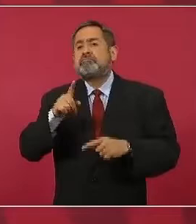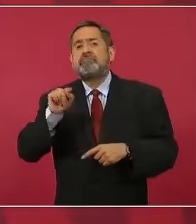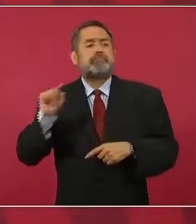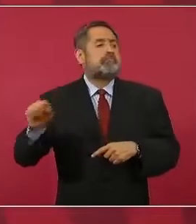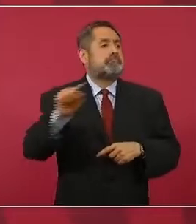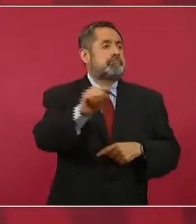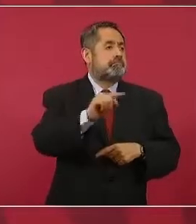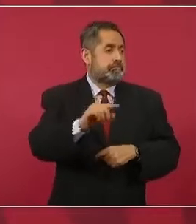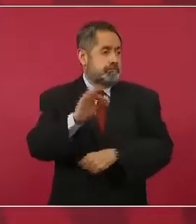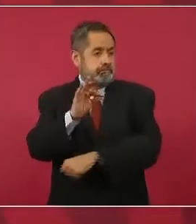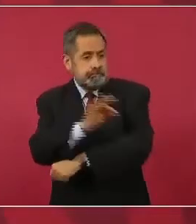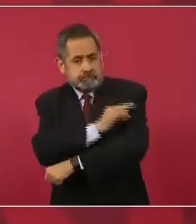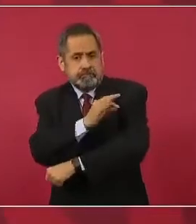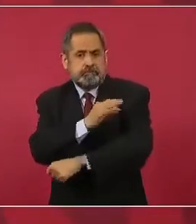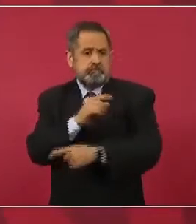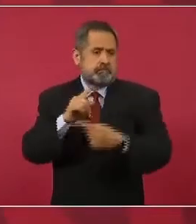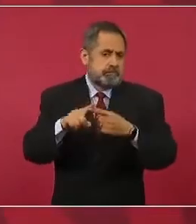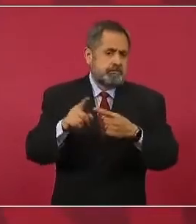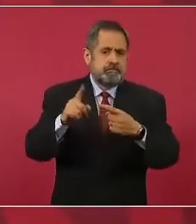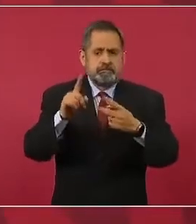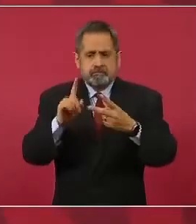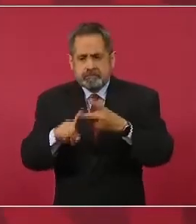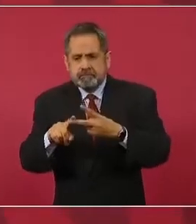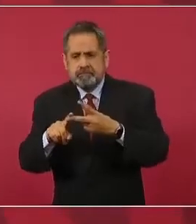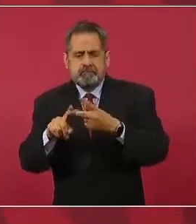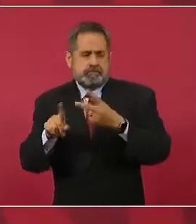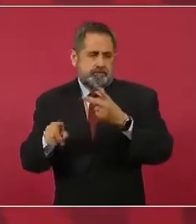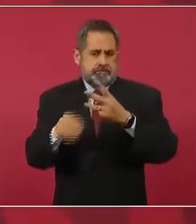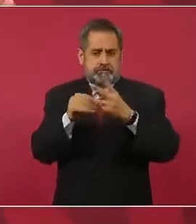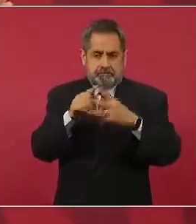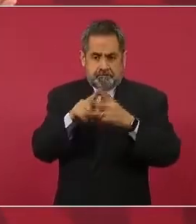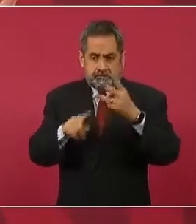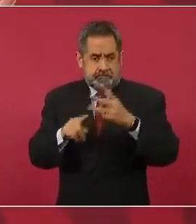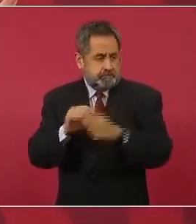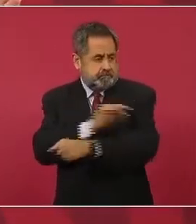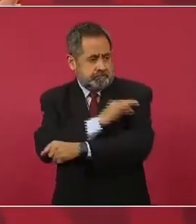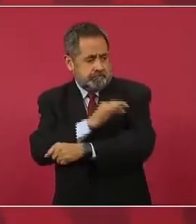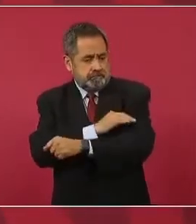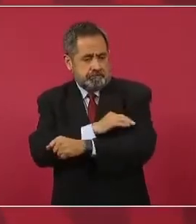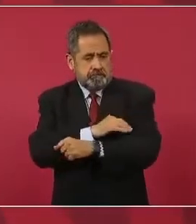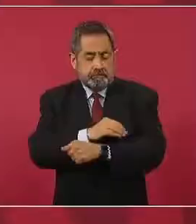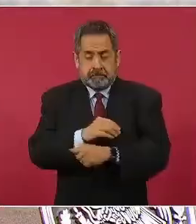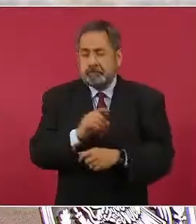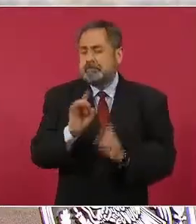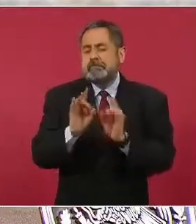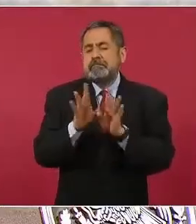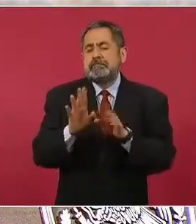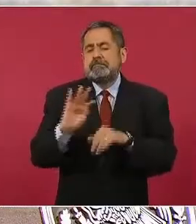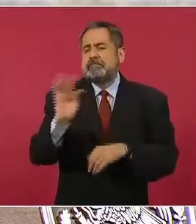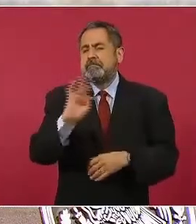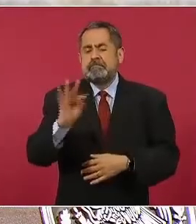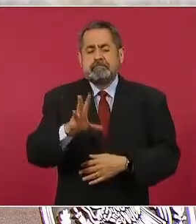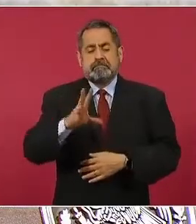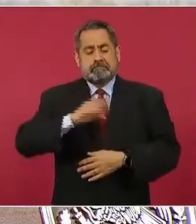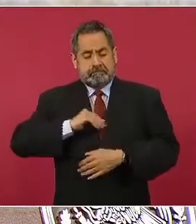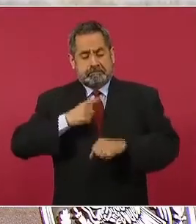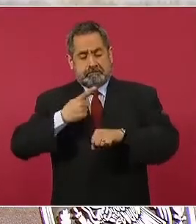¿Por qué resolvimos de que esta variante no fuese